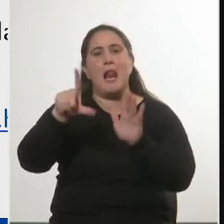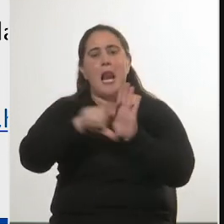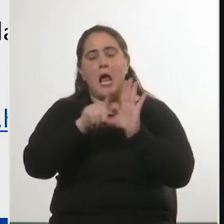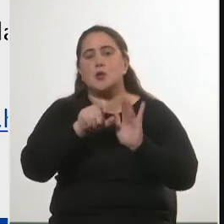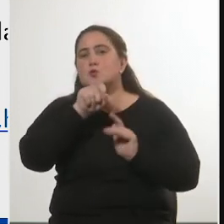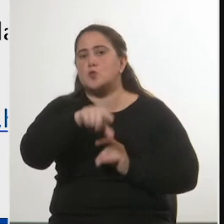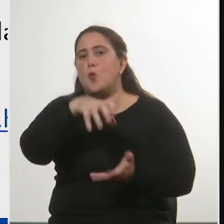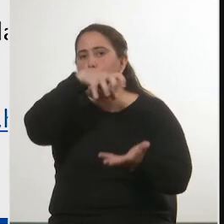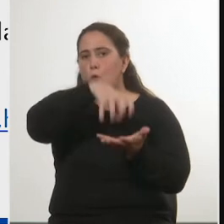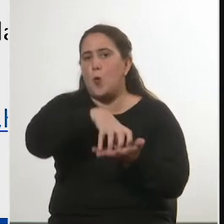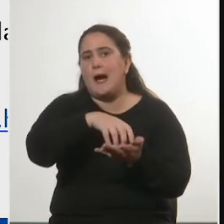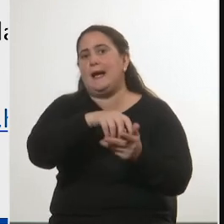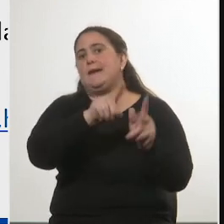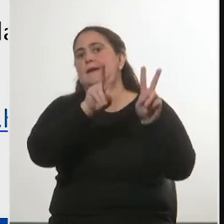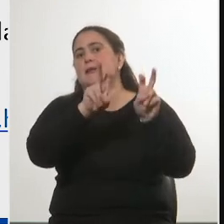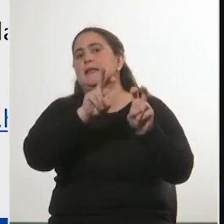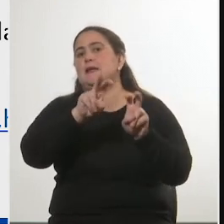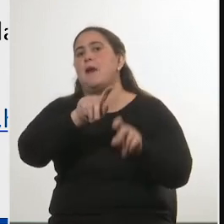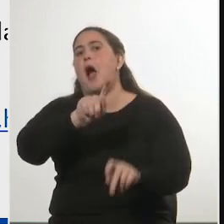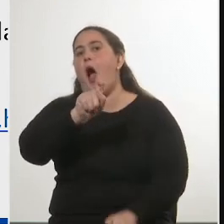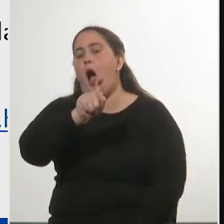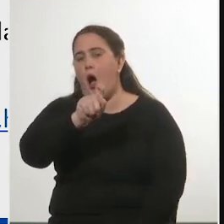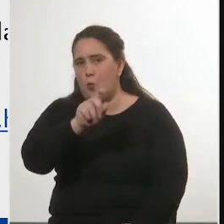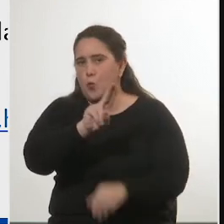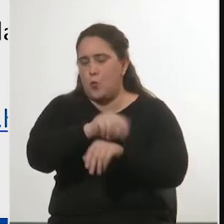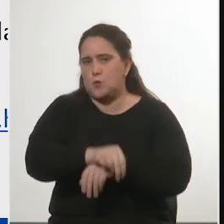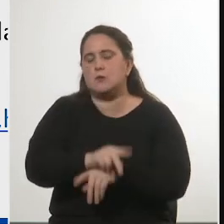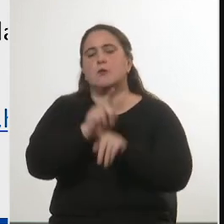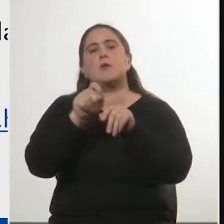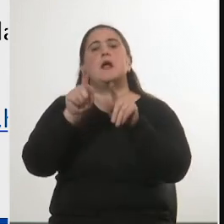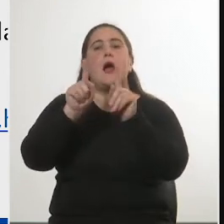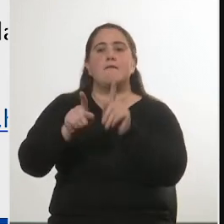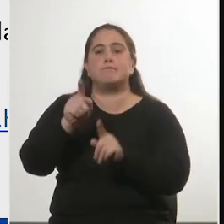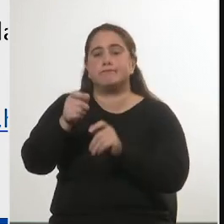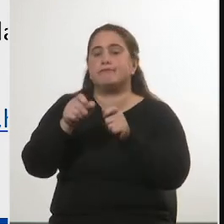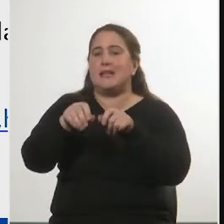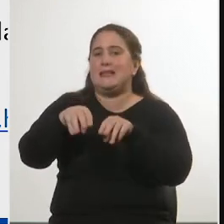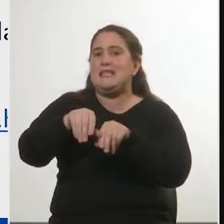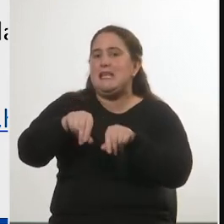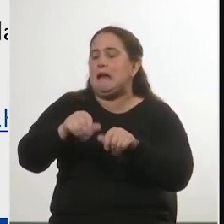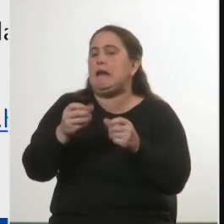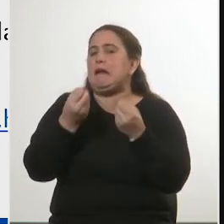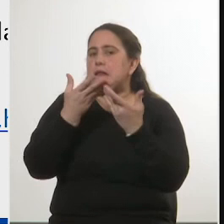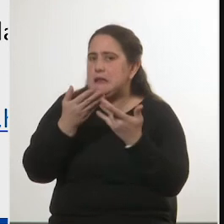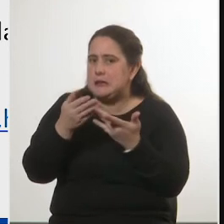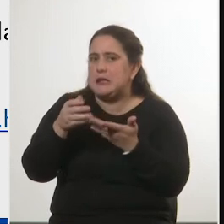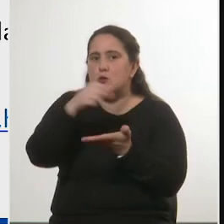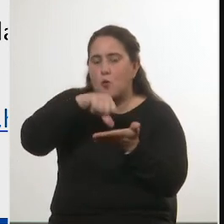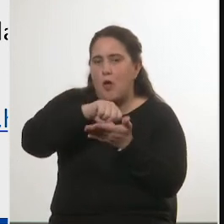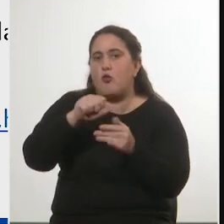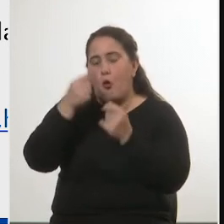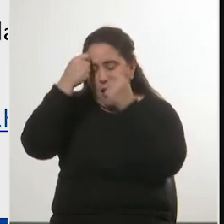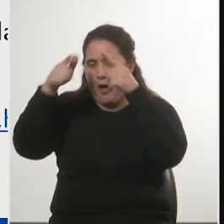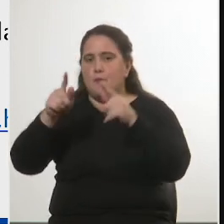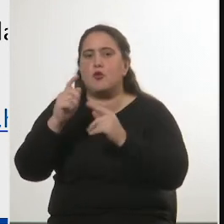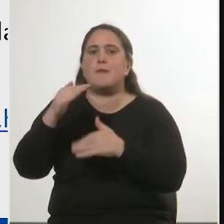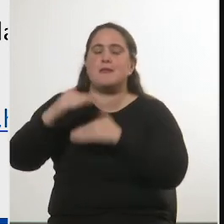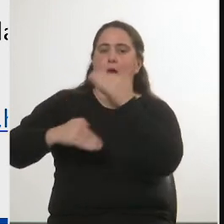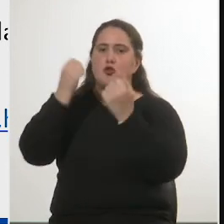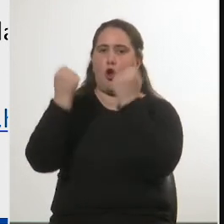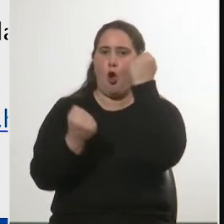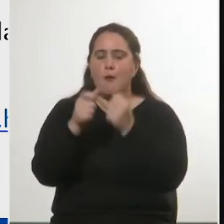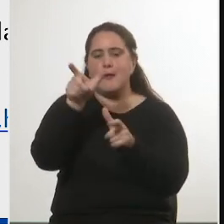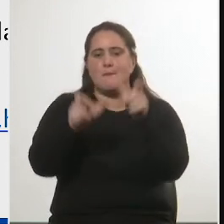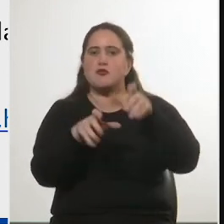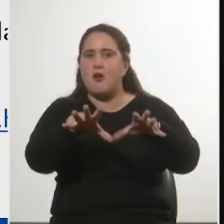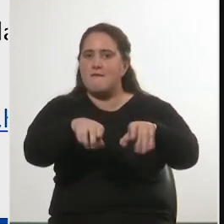leyes locales sobre el uso de agua, el uso urbano o rural de la tierra, el desarrollo económico, las poblaciones de riesgo